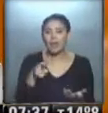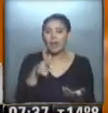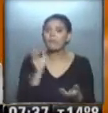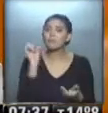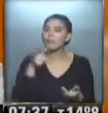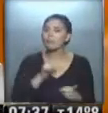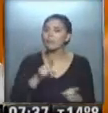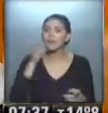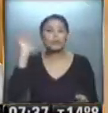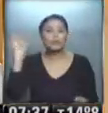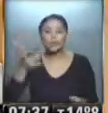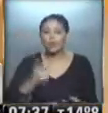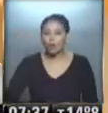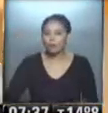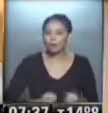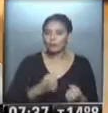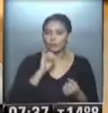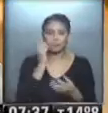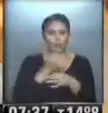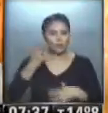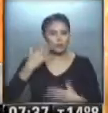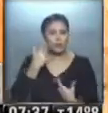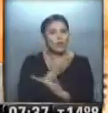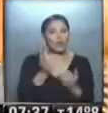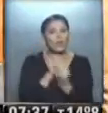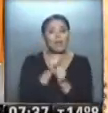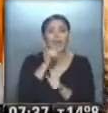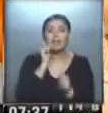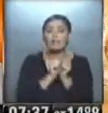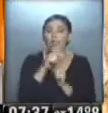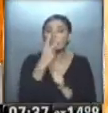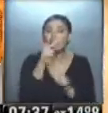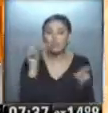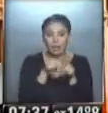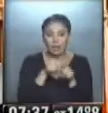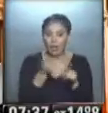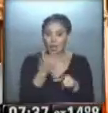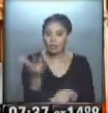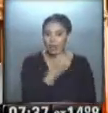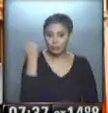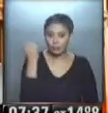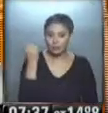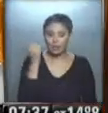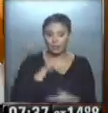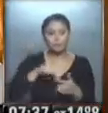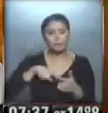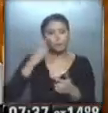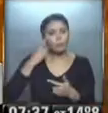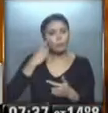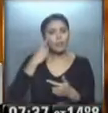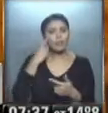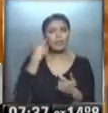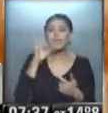oficio. Realmente puso todo su talento para mostrar esta historia entre dos hermanas. Las dos fueron adoptadas. Por un lado la tenés a Kate Blanchett, pero han vivido